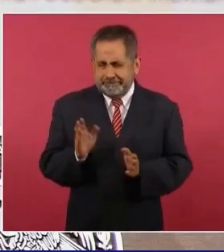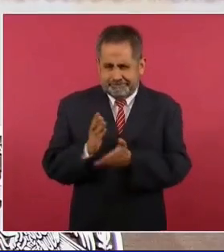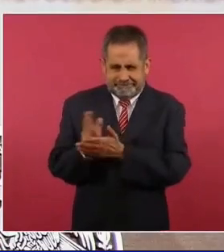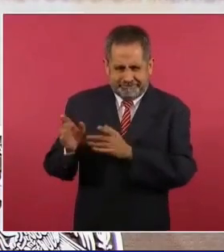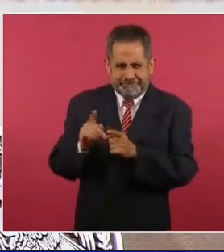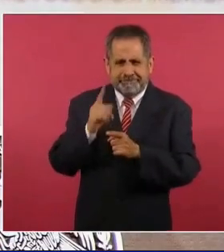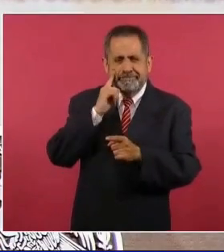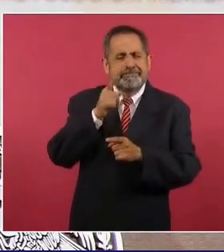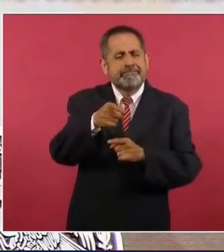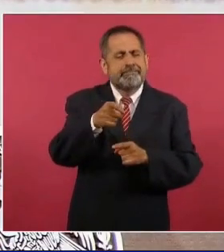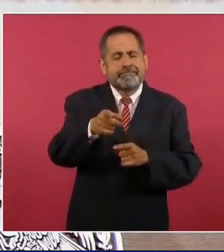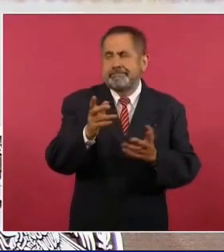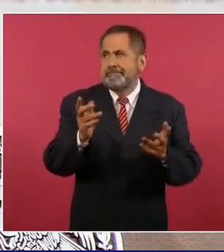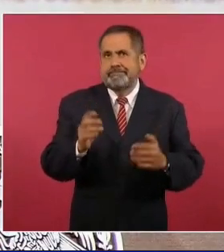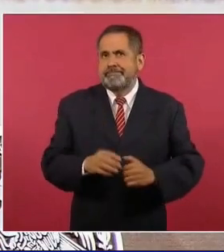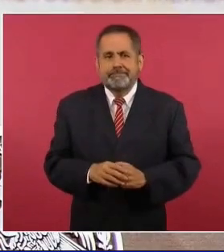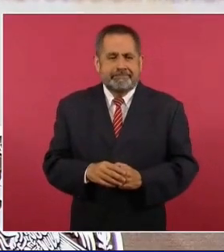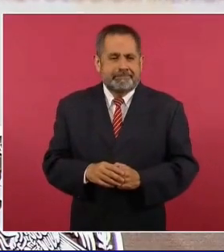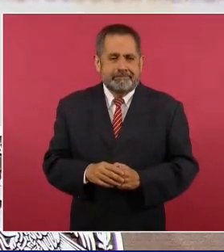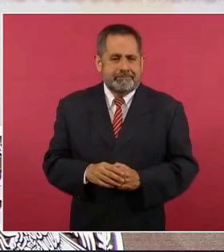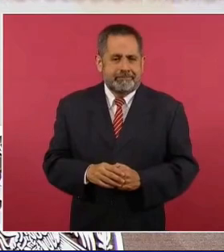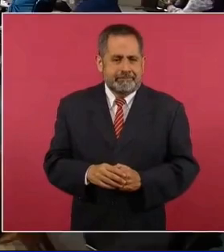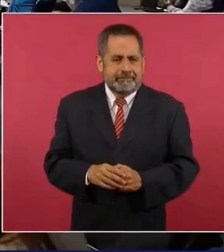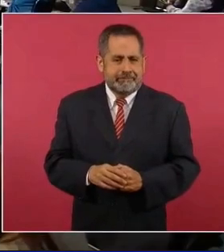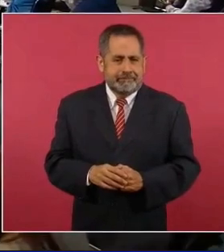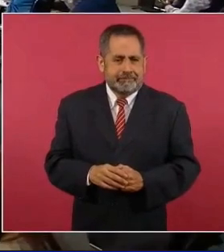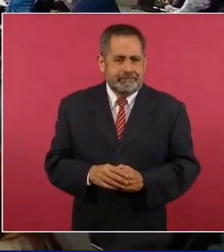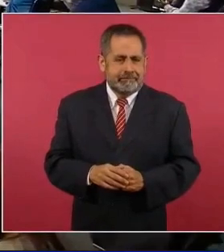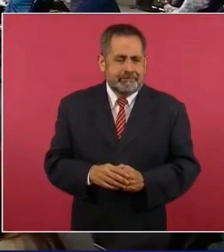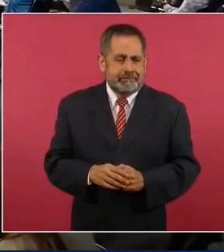independientemente de que